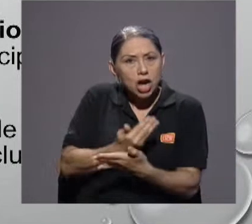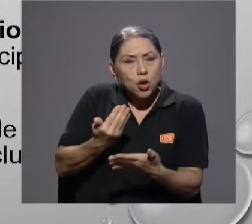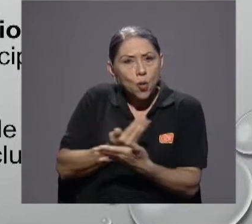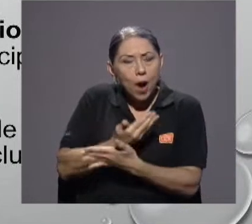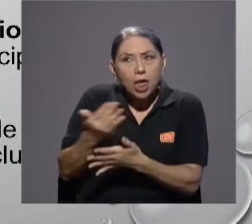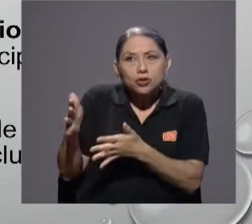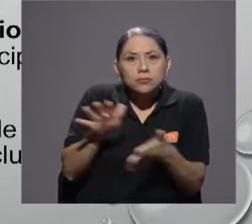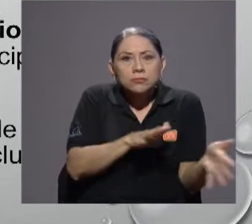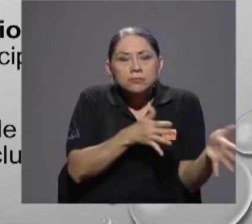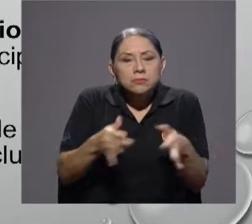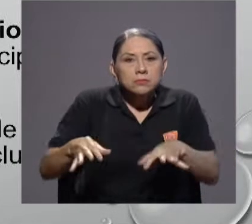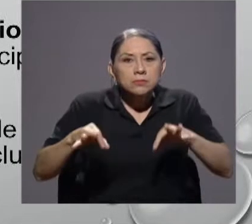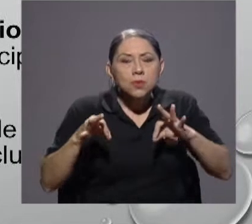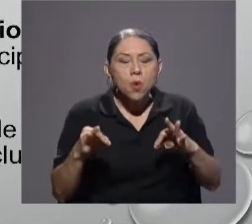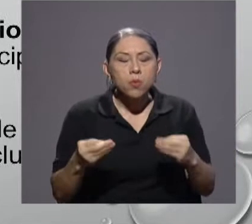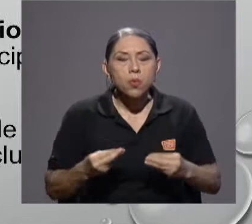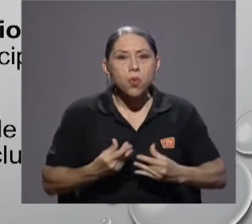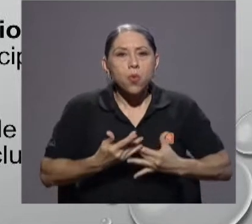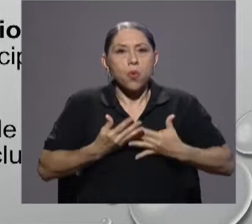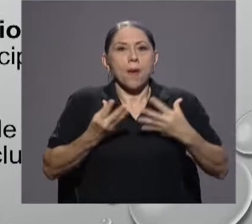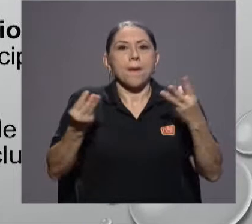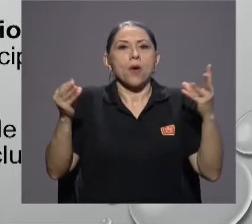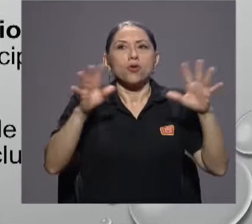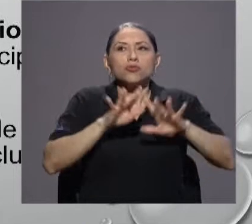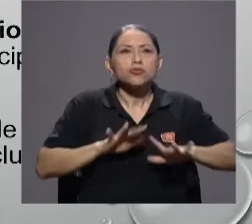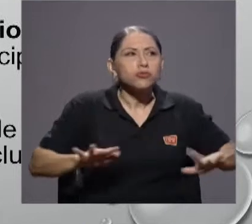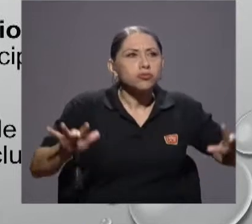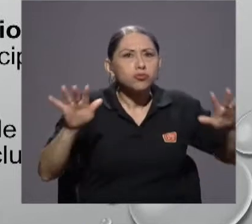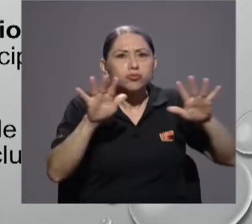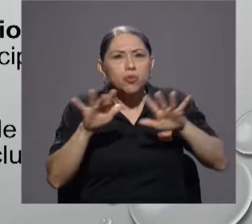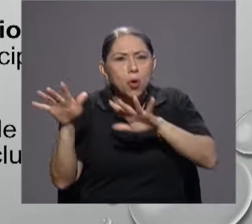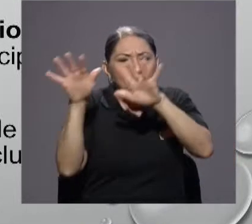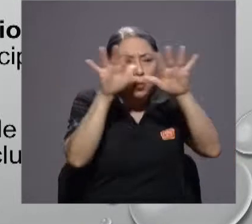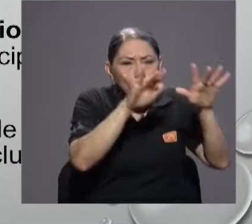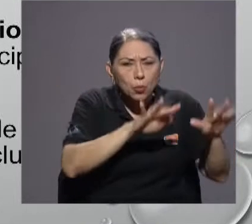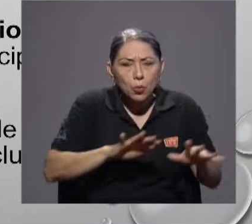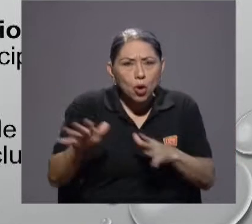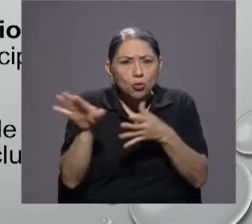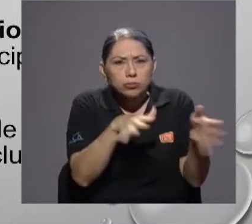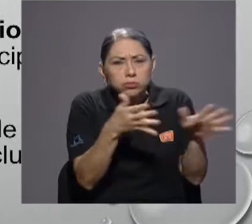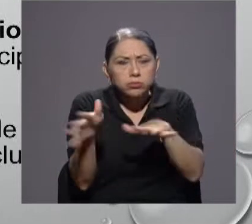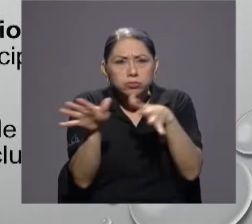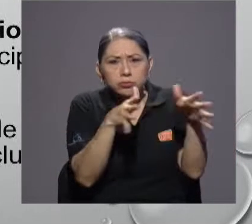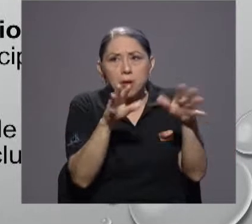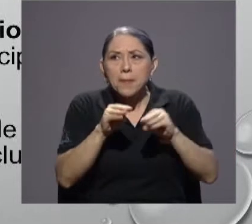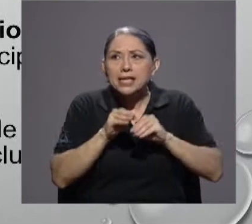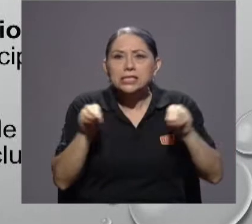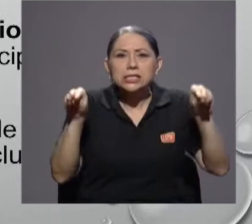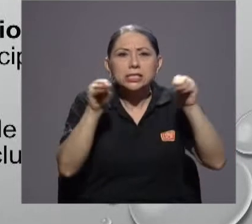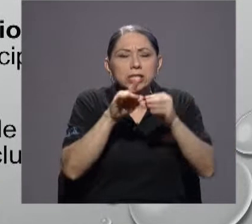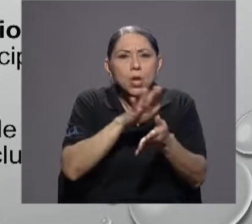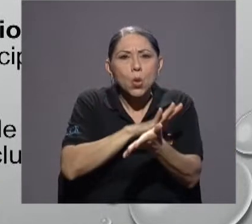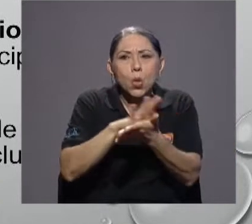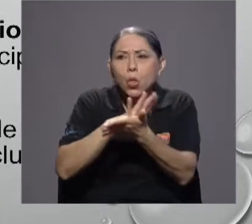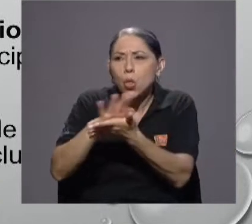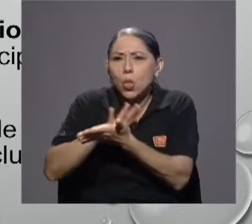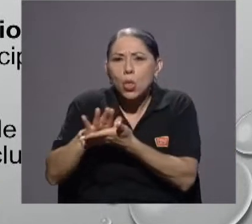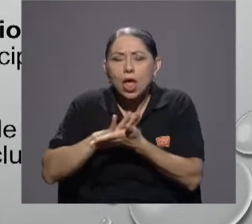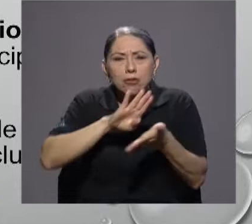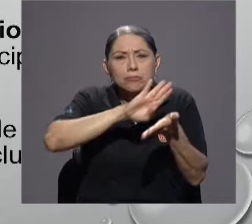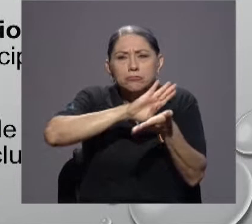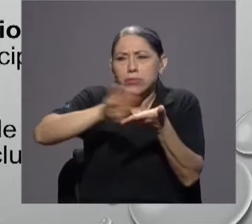con mayor circulación de aire y con una eliminación más seria de patógenos,